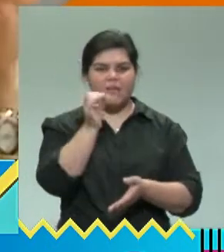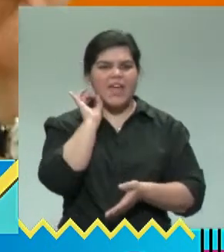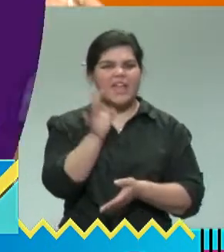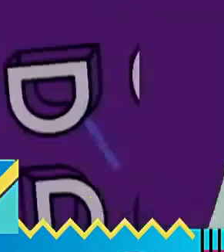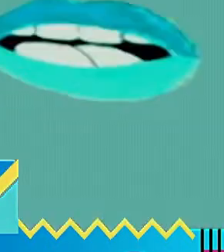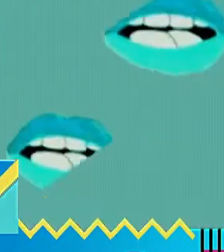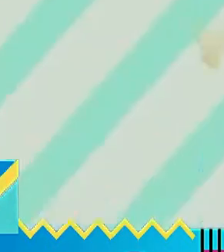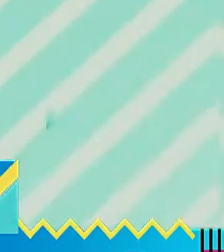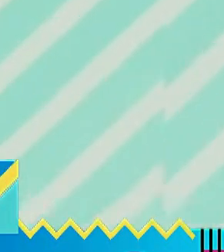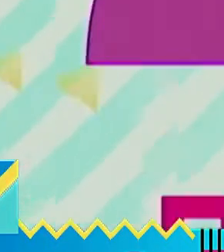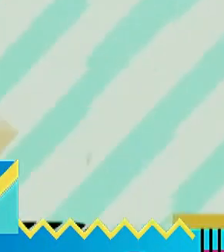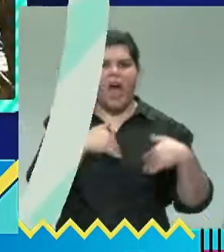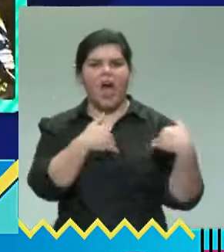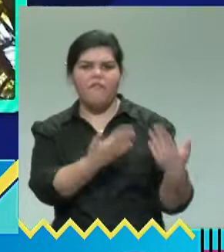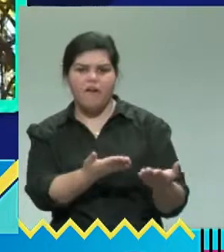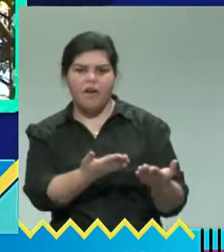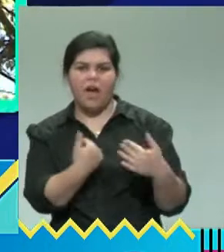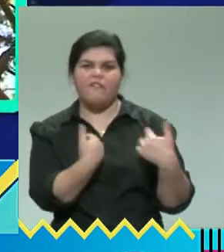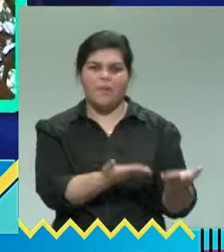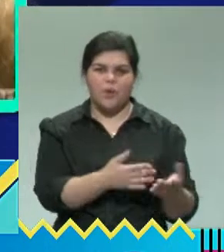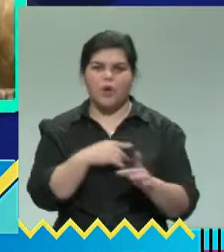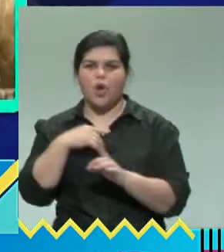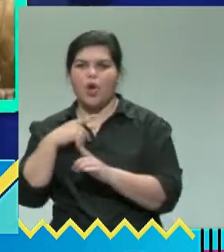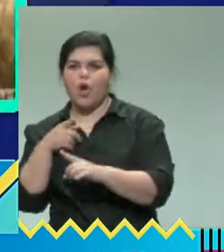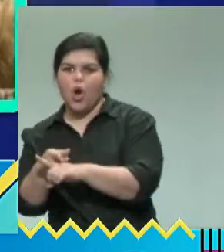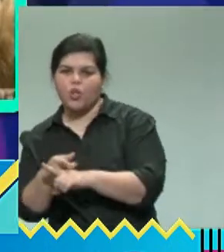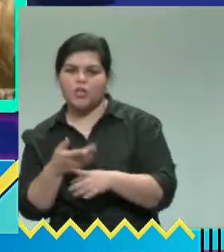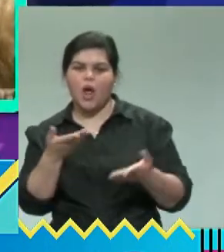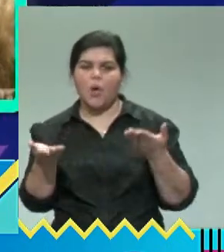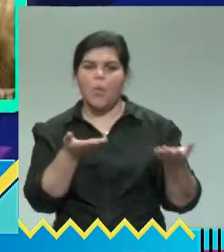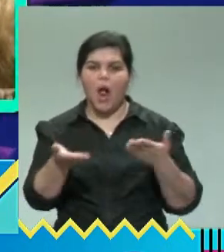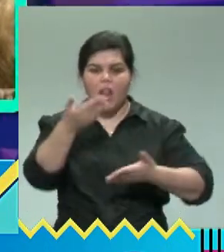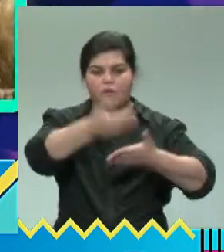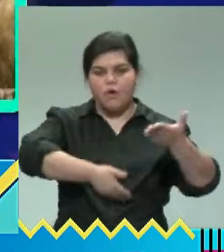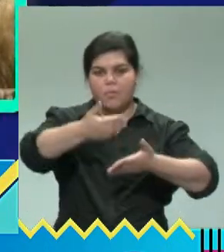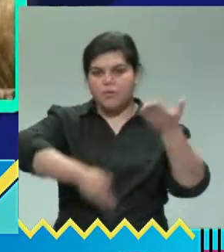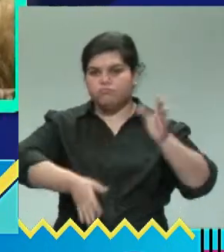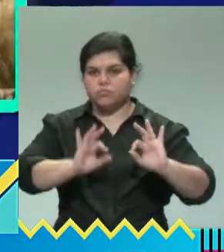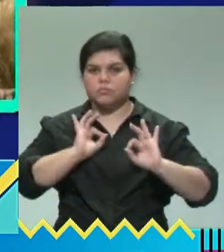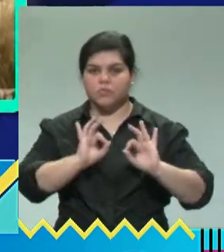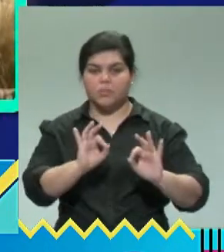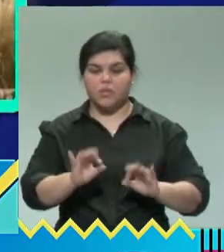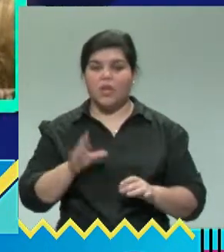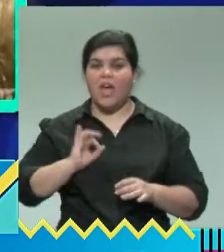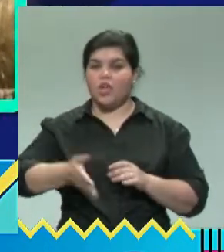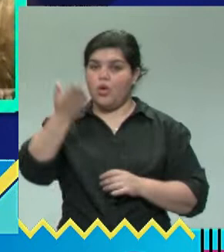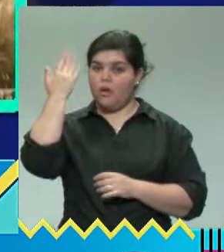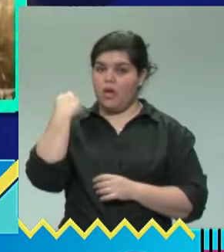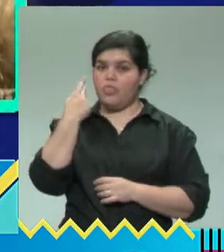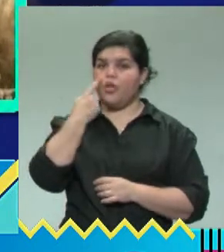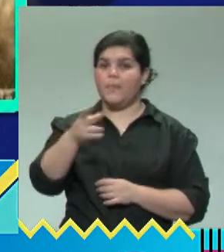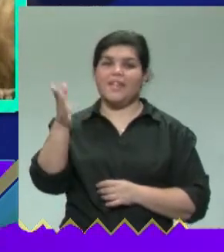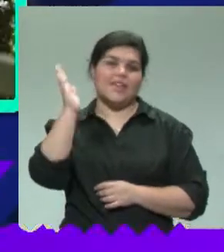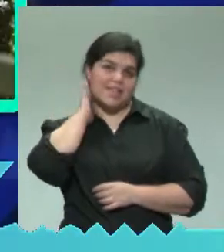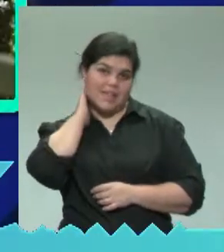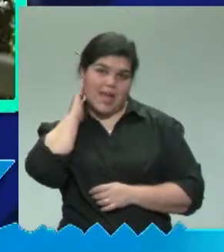opinan, a favor, en contra. Y más que nada, en estos años, del 2016 hasta ahora, hemos estado